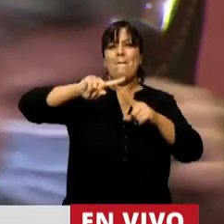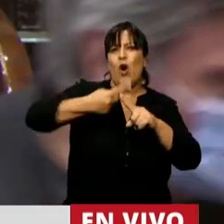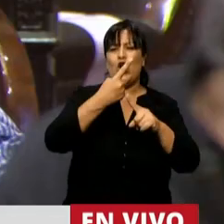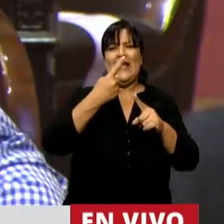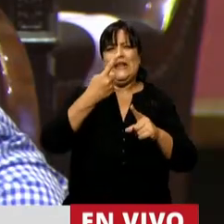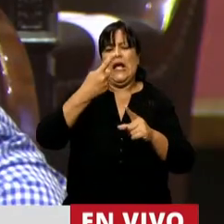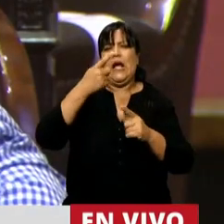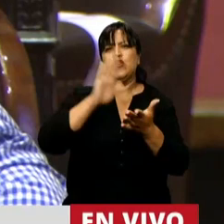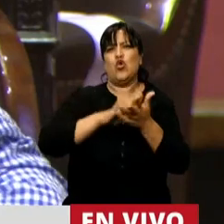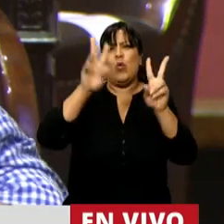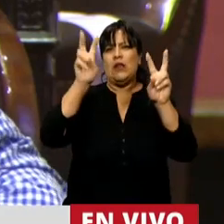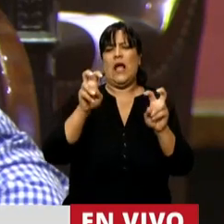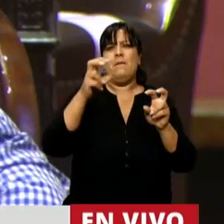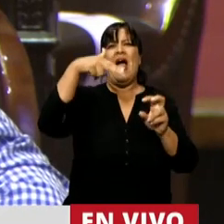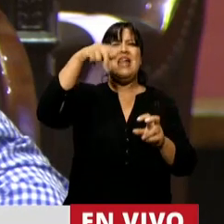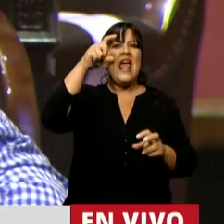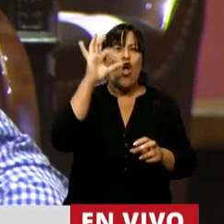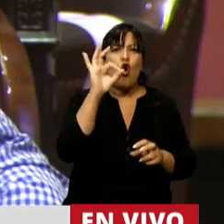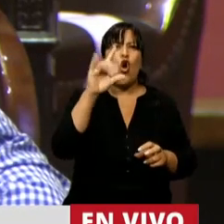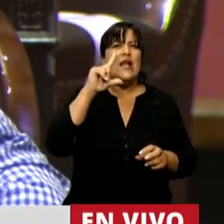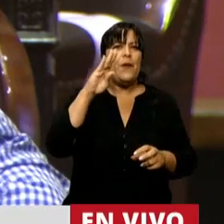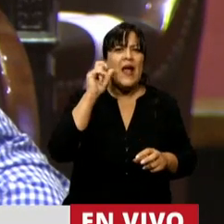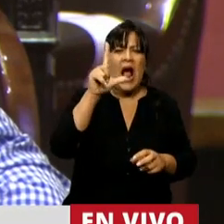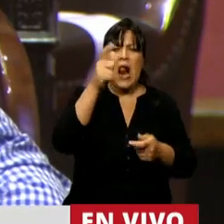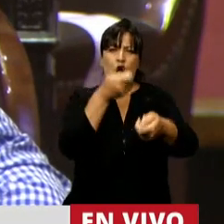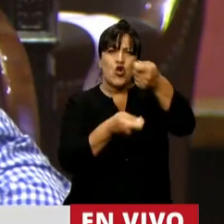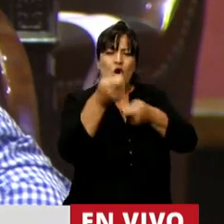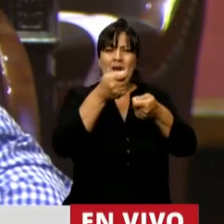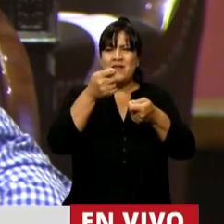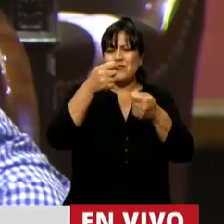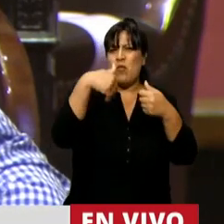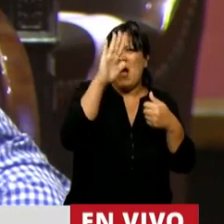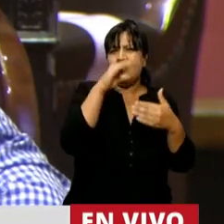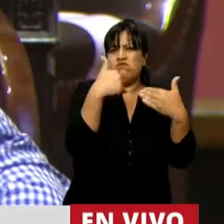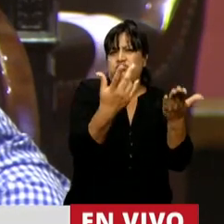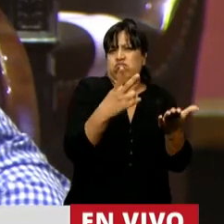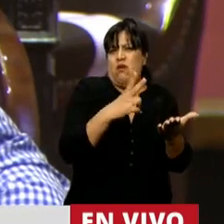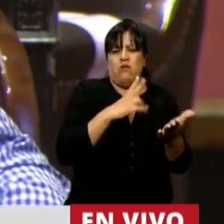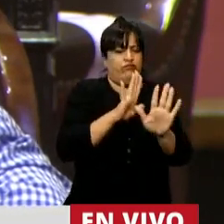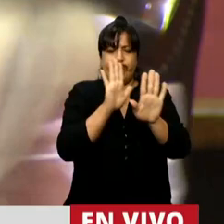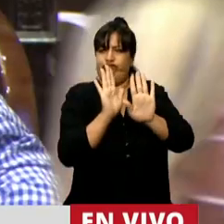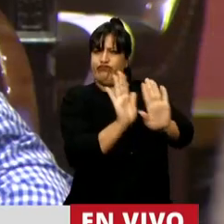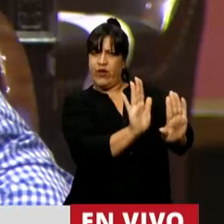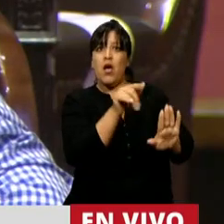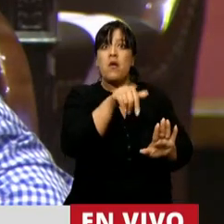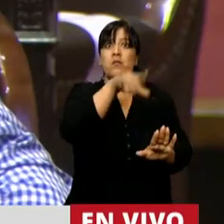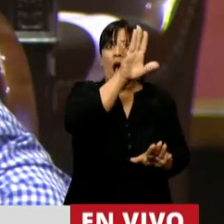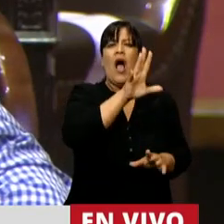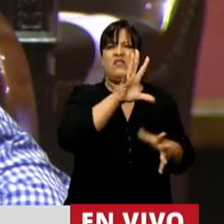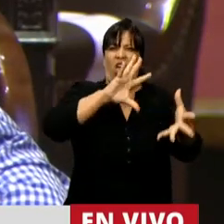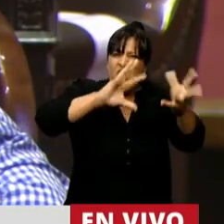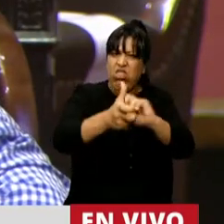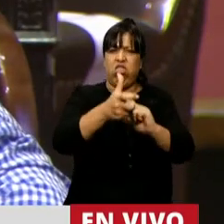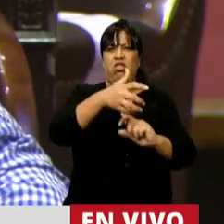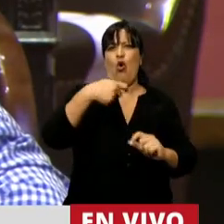toda reforma jubilatoria que se involucró para perjudicar a los